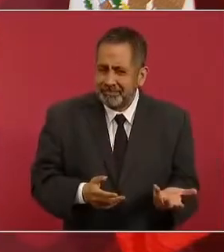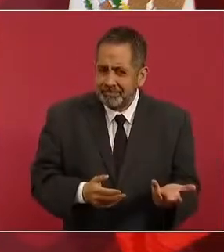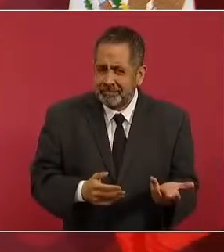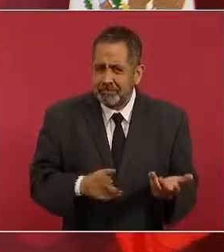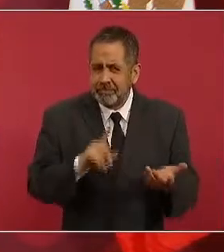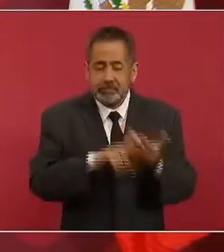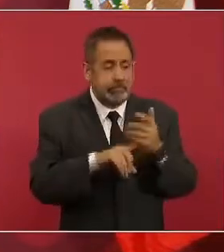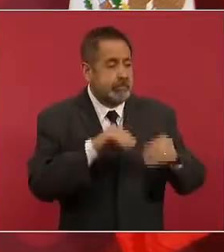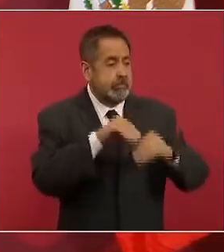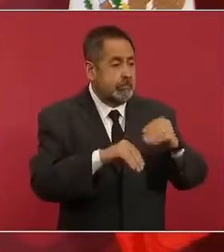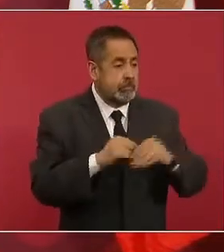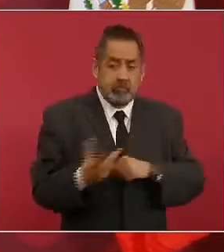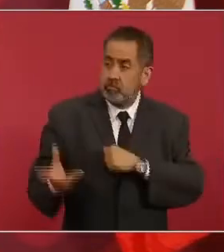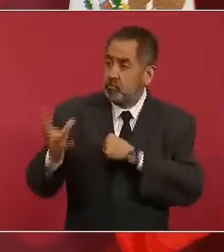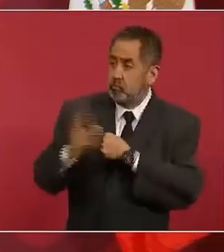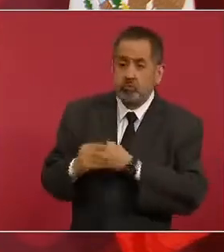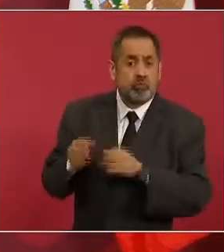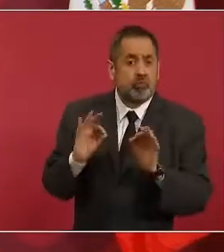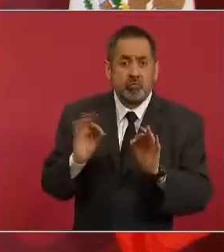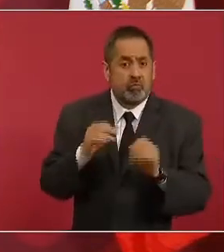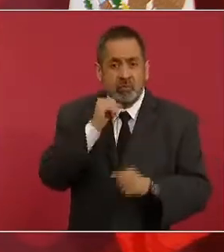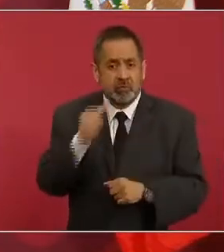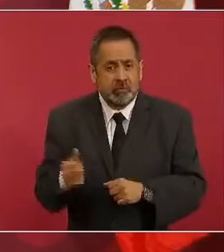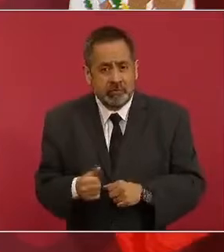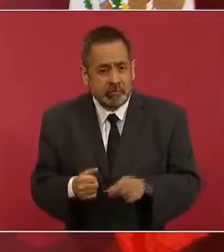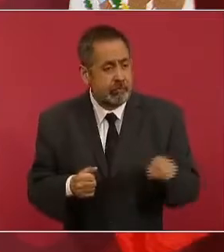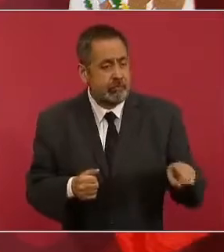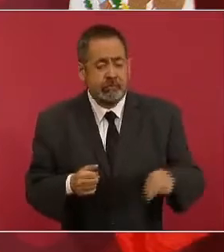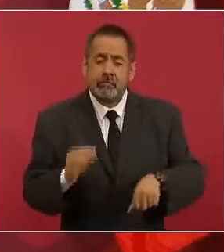Construir terminales sin permiso.